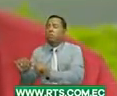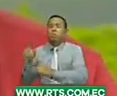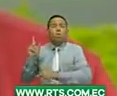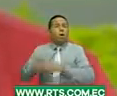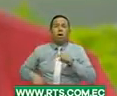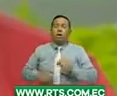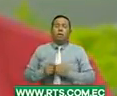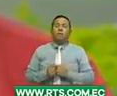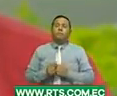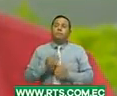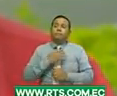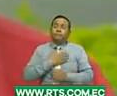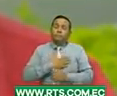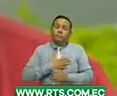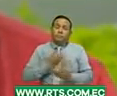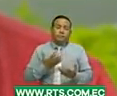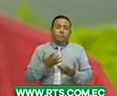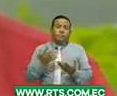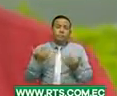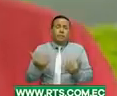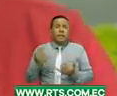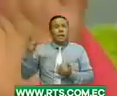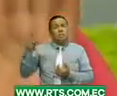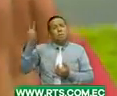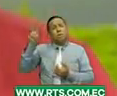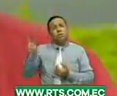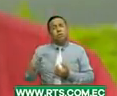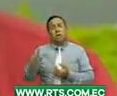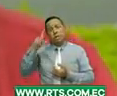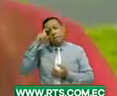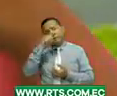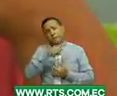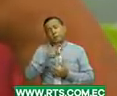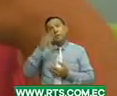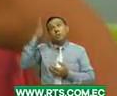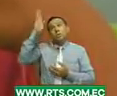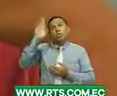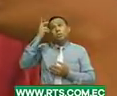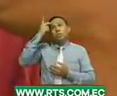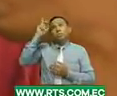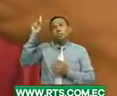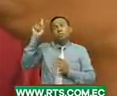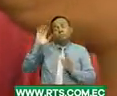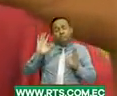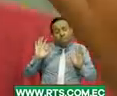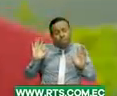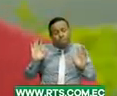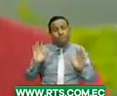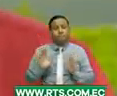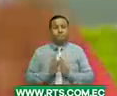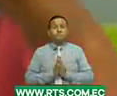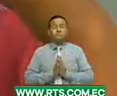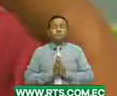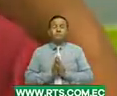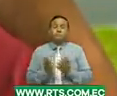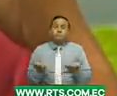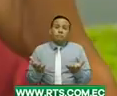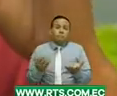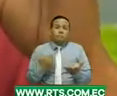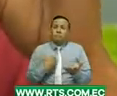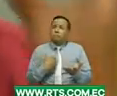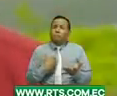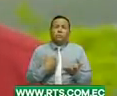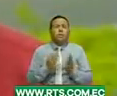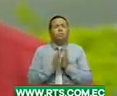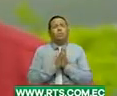sepan que si estamos pasando esto en Venezuela, Dios sabrá por qué, pero no pido que